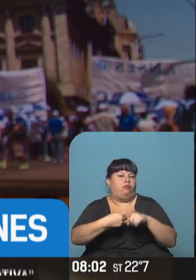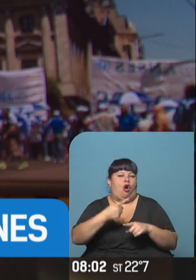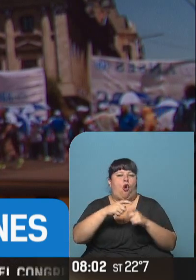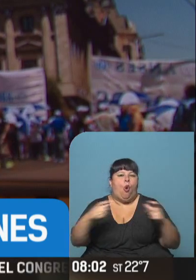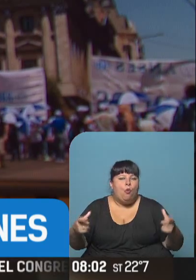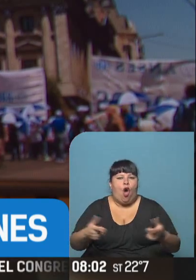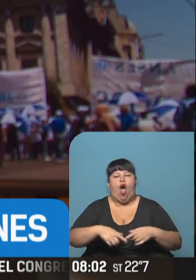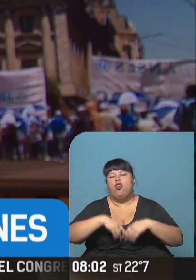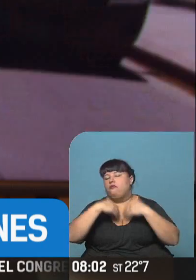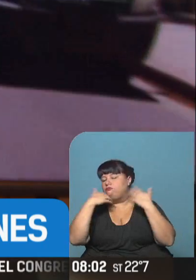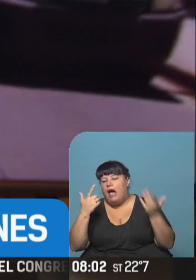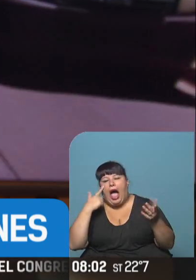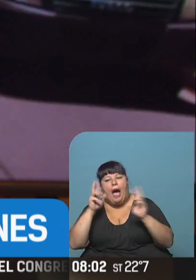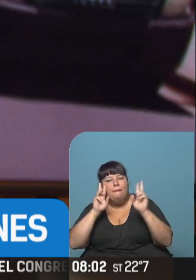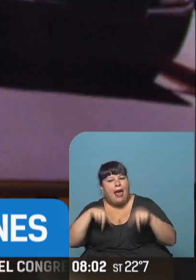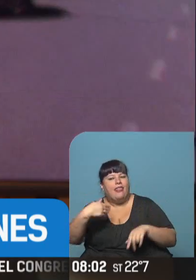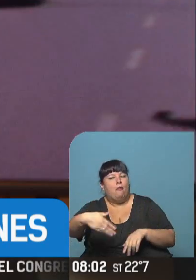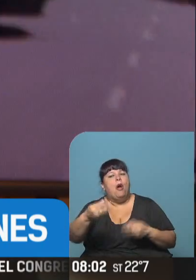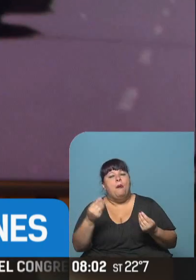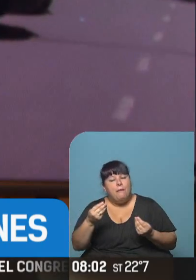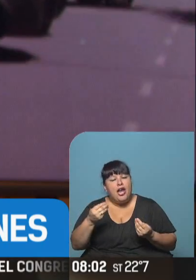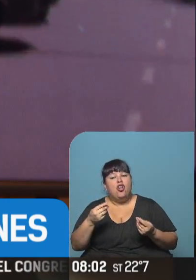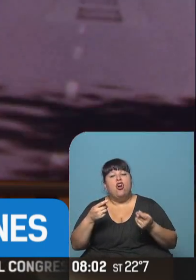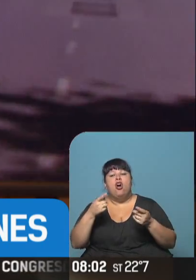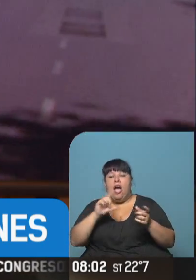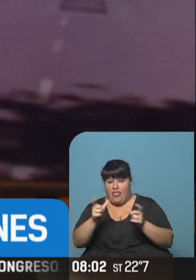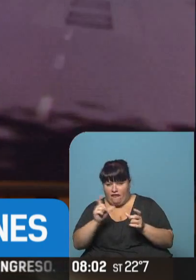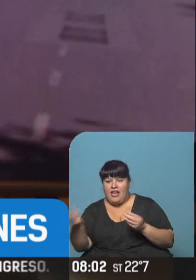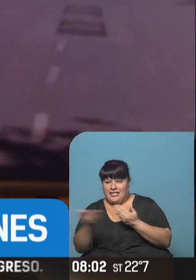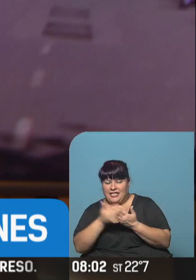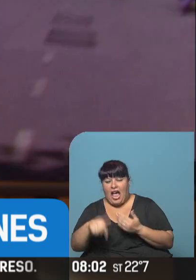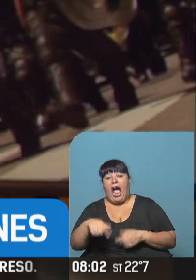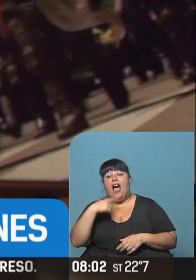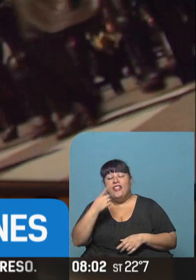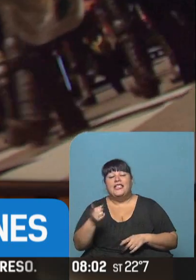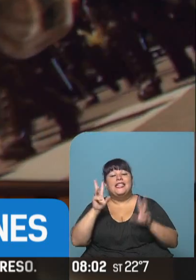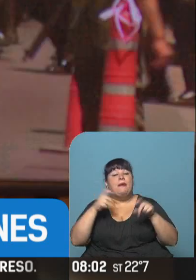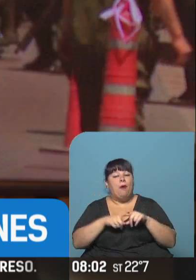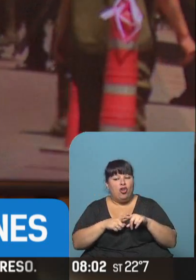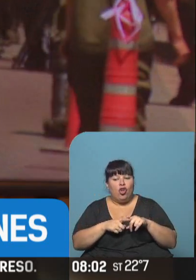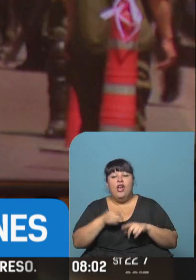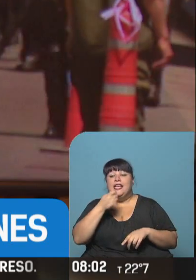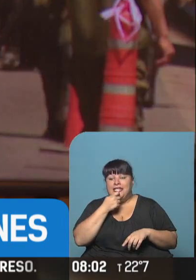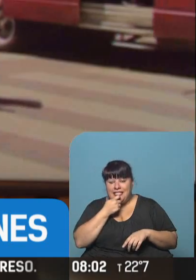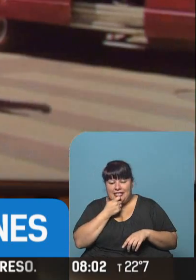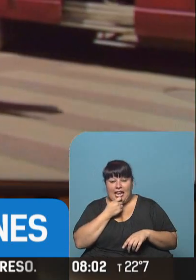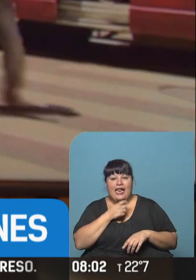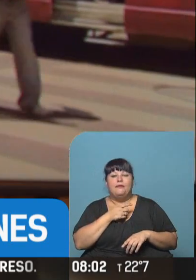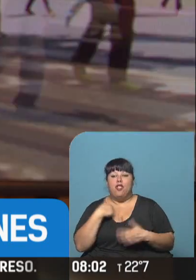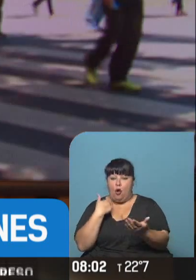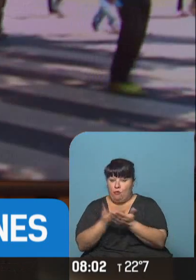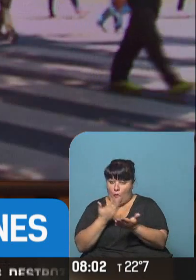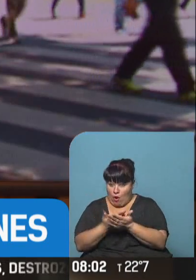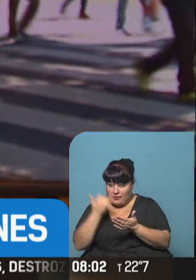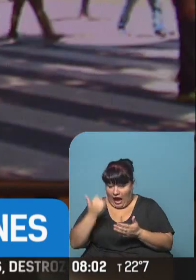bono, bueno, se verá más adelante, pero lo cierto es que la compensación iba a estar. Ahora dicen, desde el punto de vista político, si tenemos esa propuesta